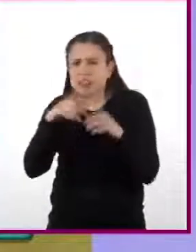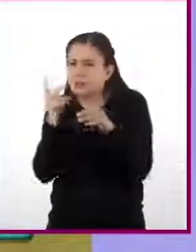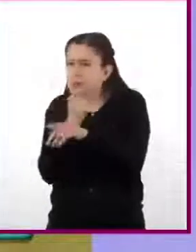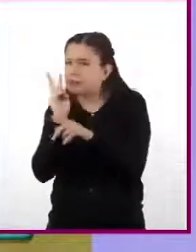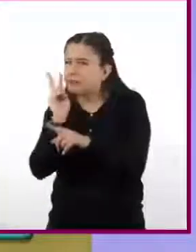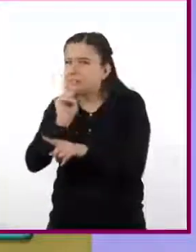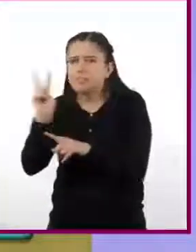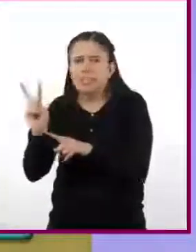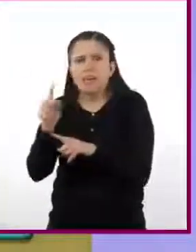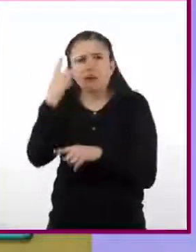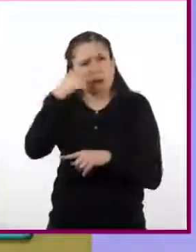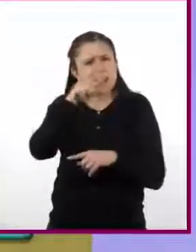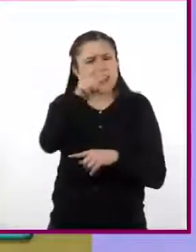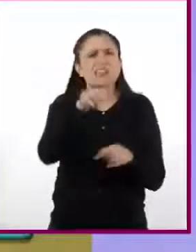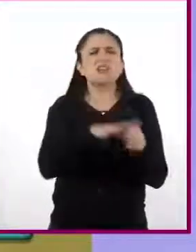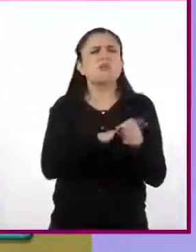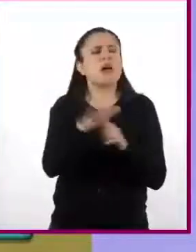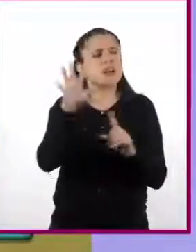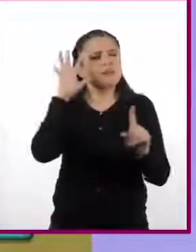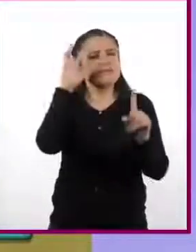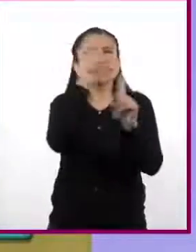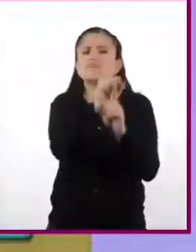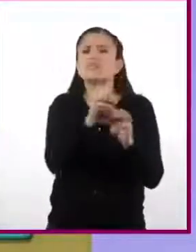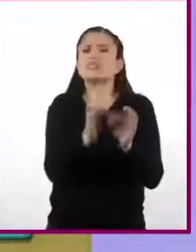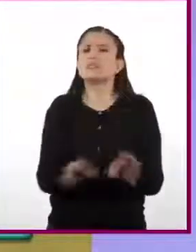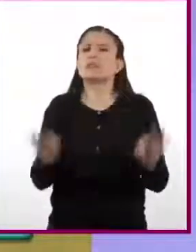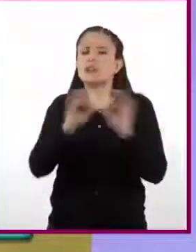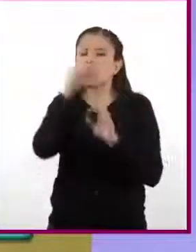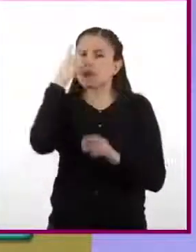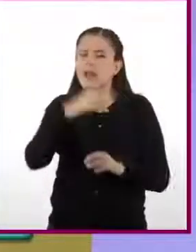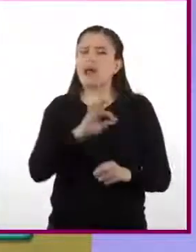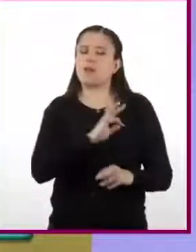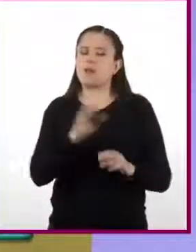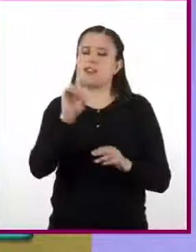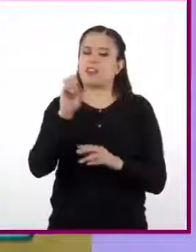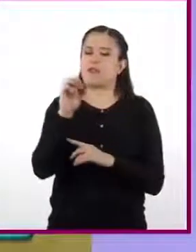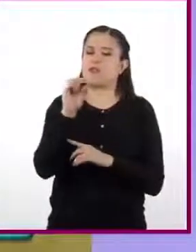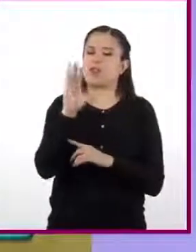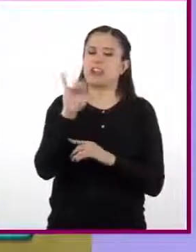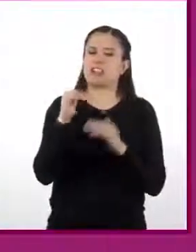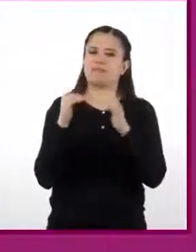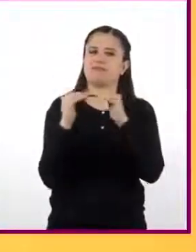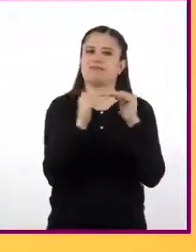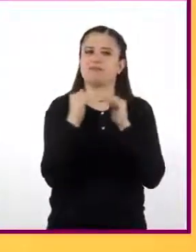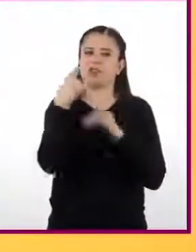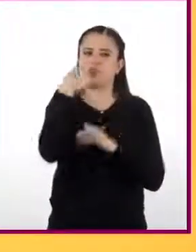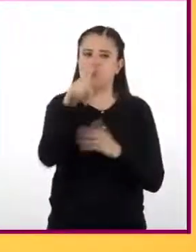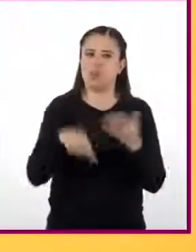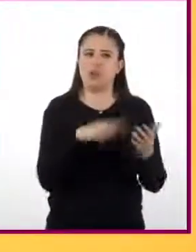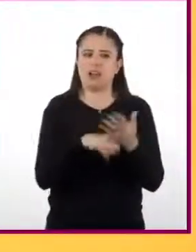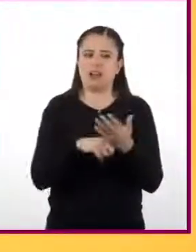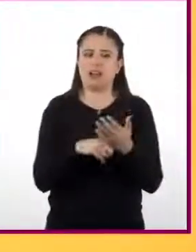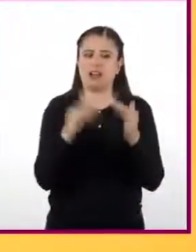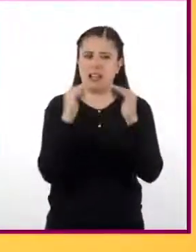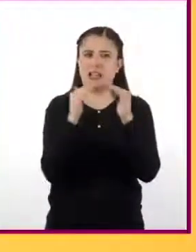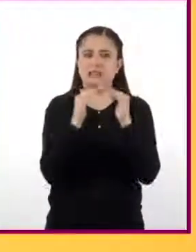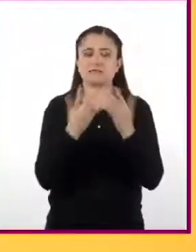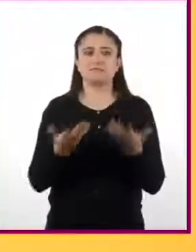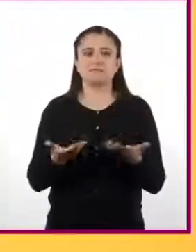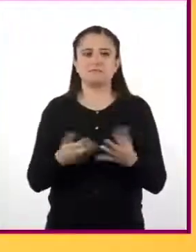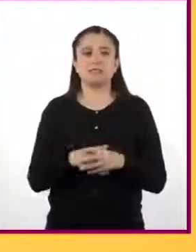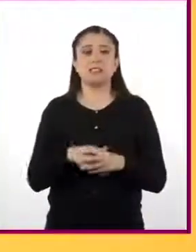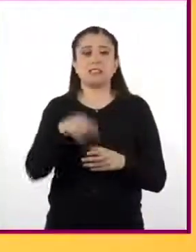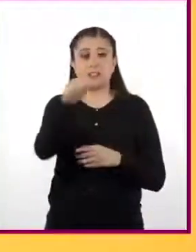ti, ¿cuál sería el reto más importante para lograr la democracia en tu localidad? En las clases de historia